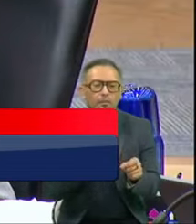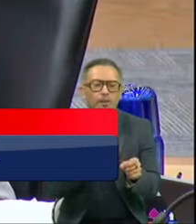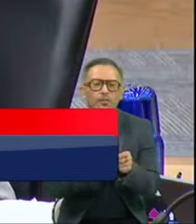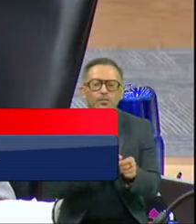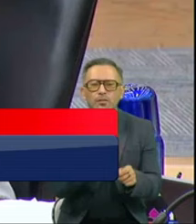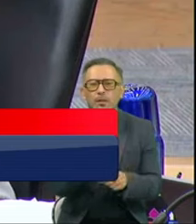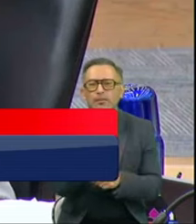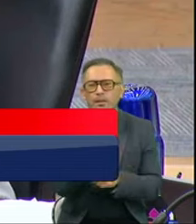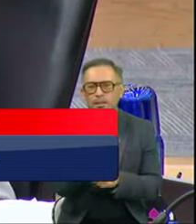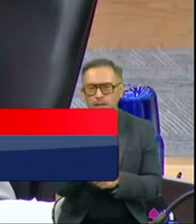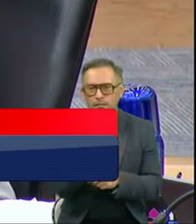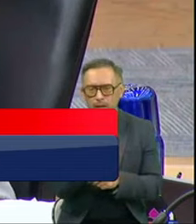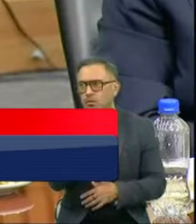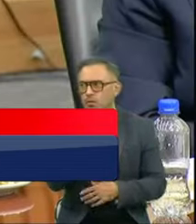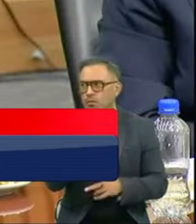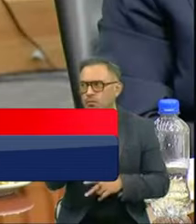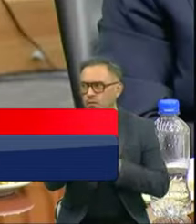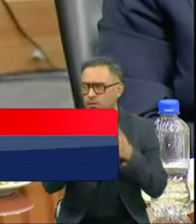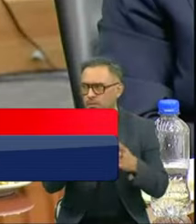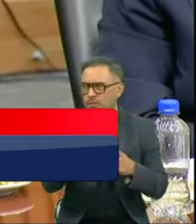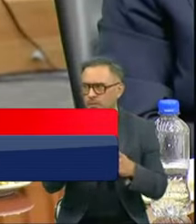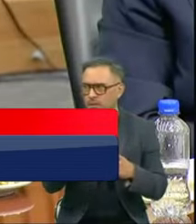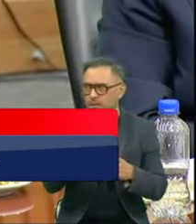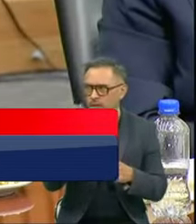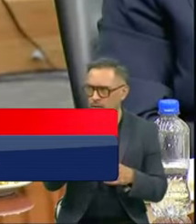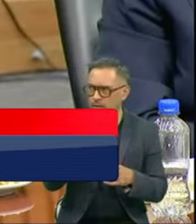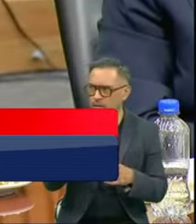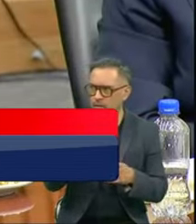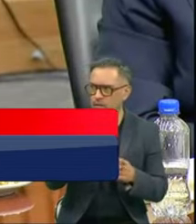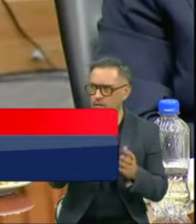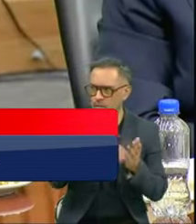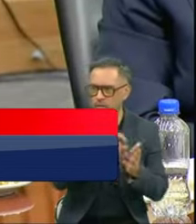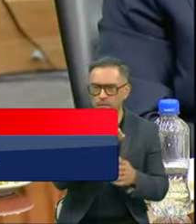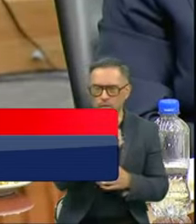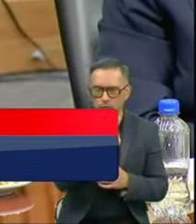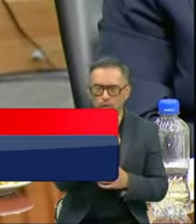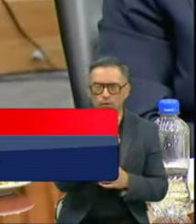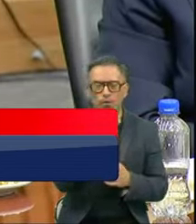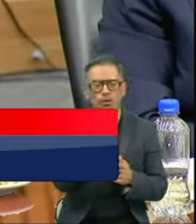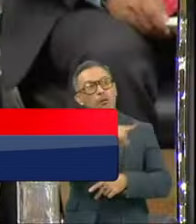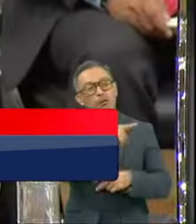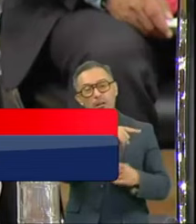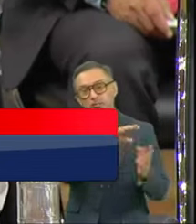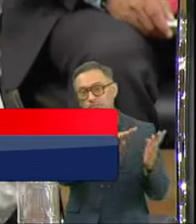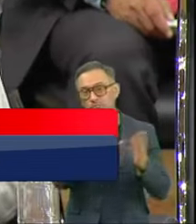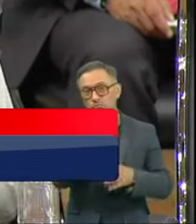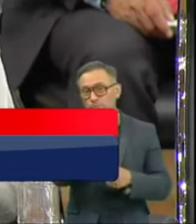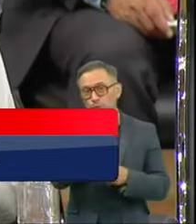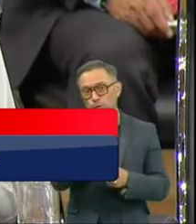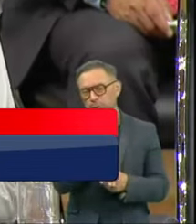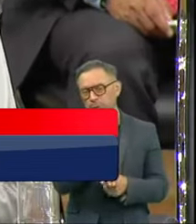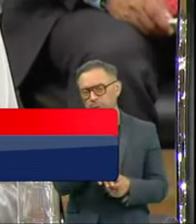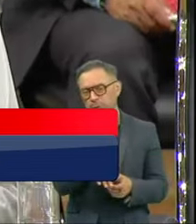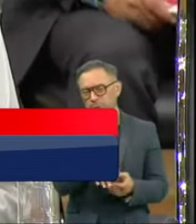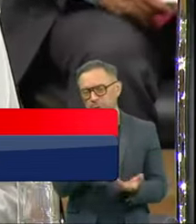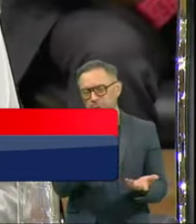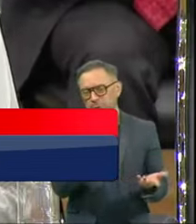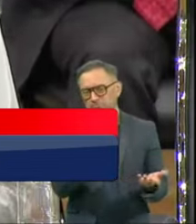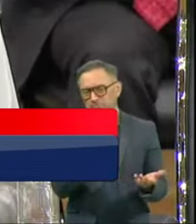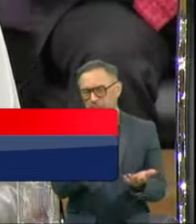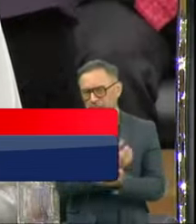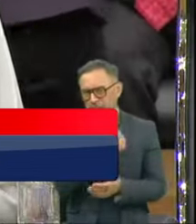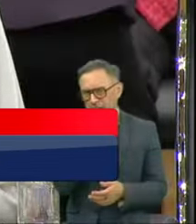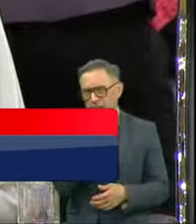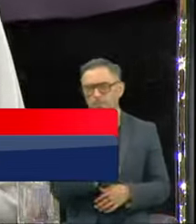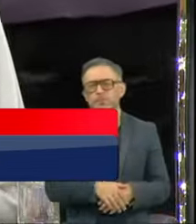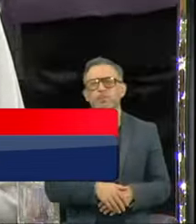que busca es el control político. Y de una manera muy perversa, porque le va a abrir la puerta también a los criminales,